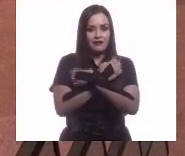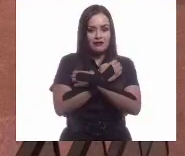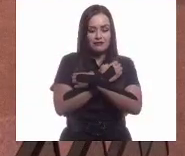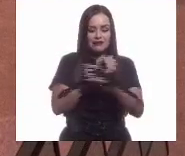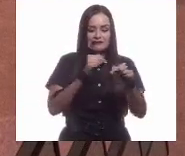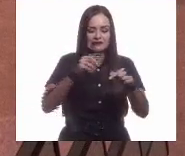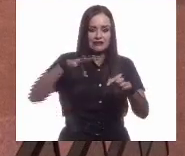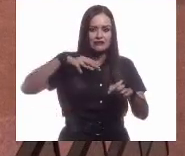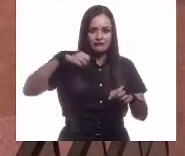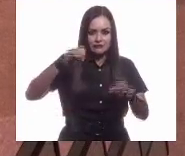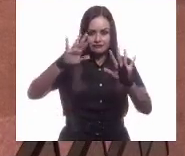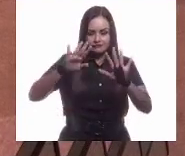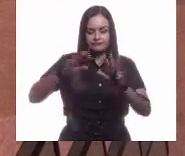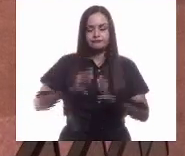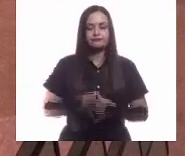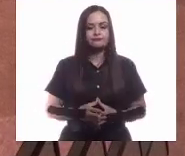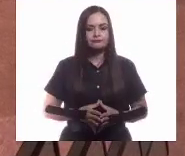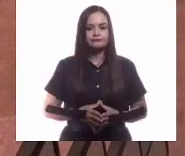resume en el siguiente dato.